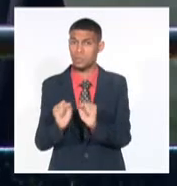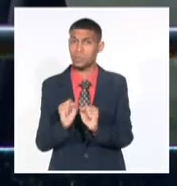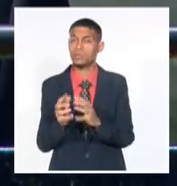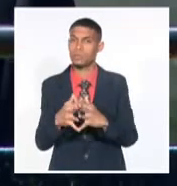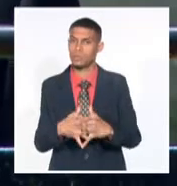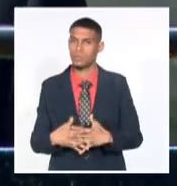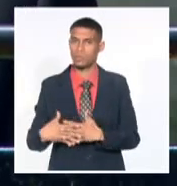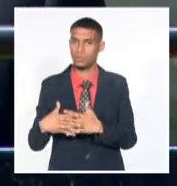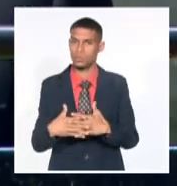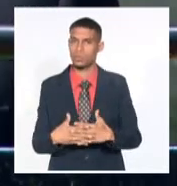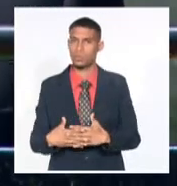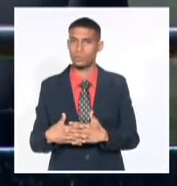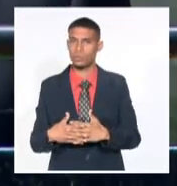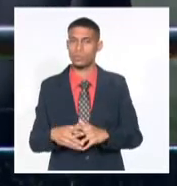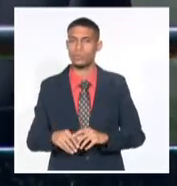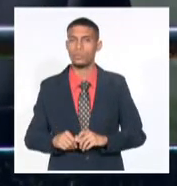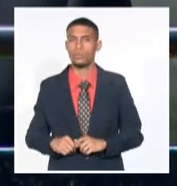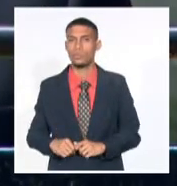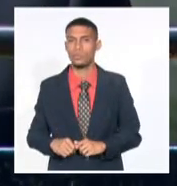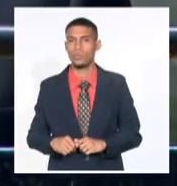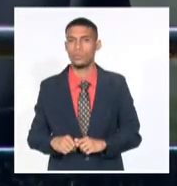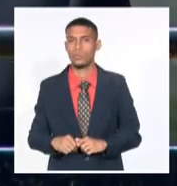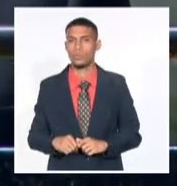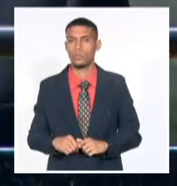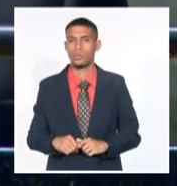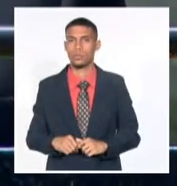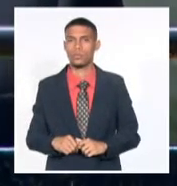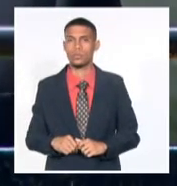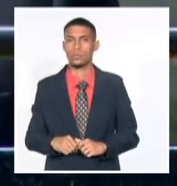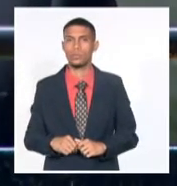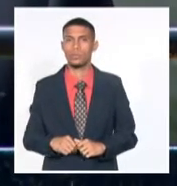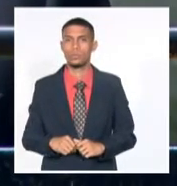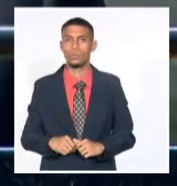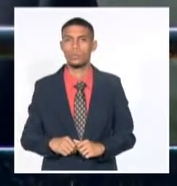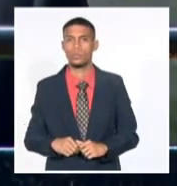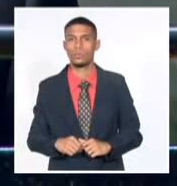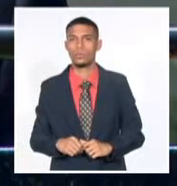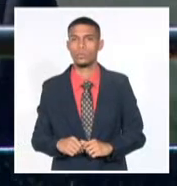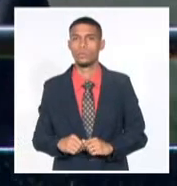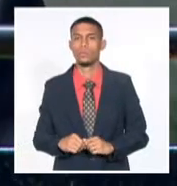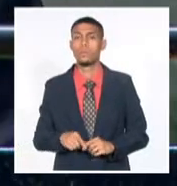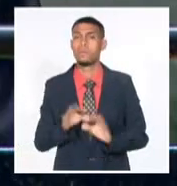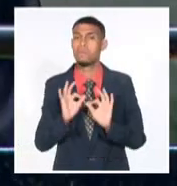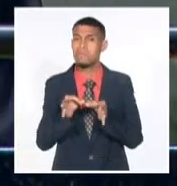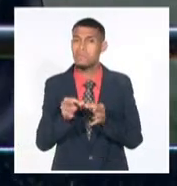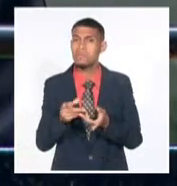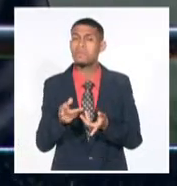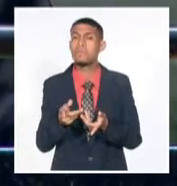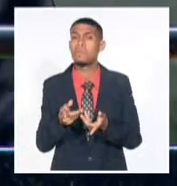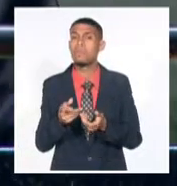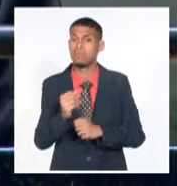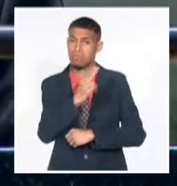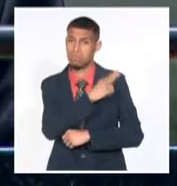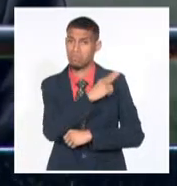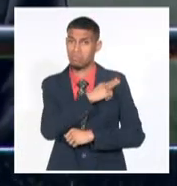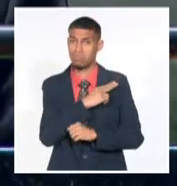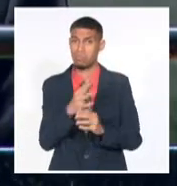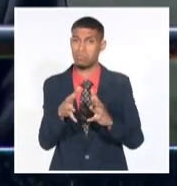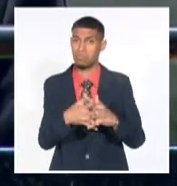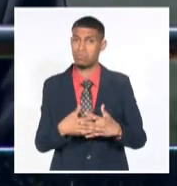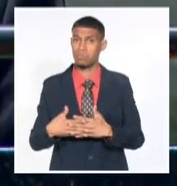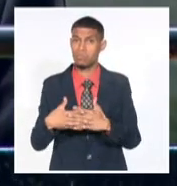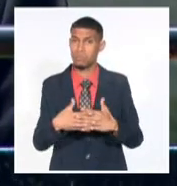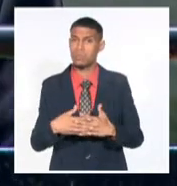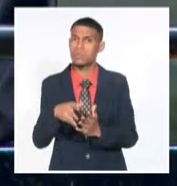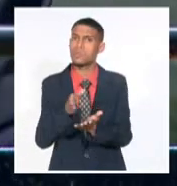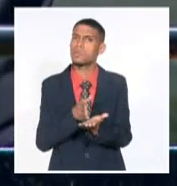Washington. Amparados en esa arbitraria acusación, las autoridades estadounidenses